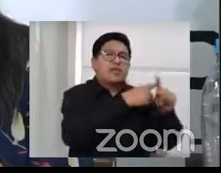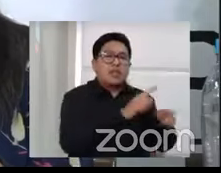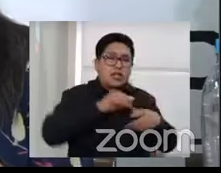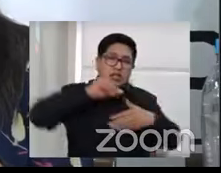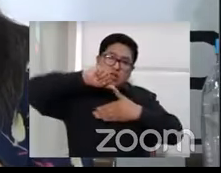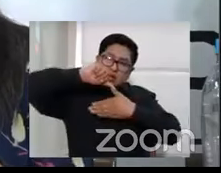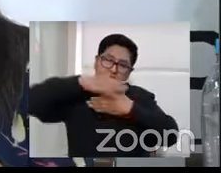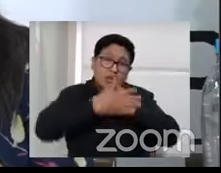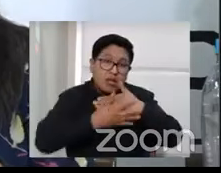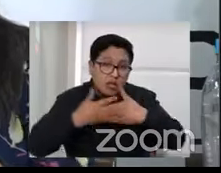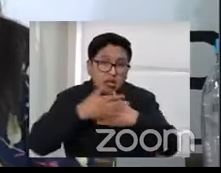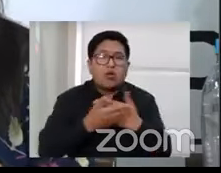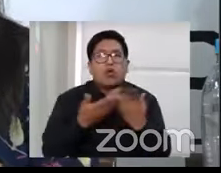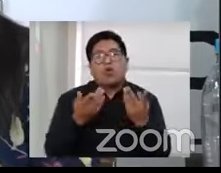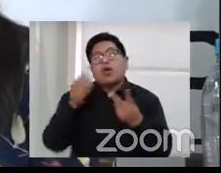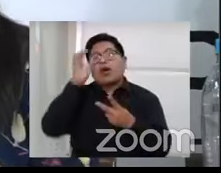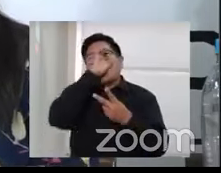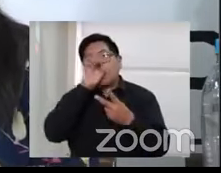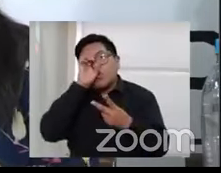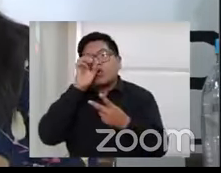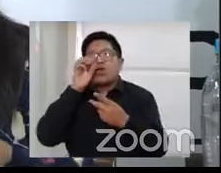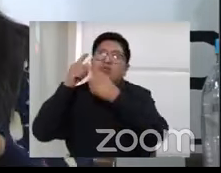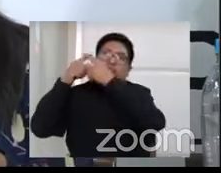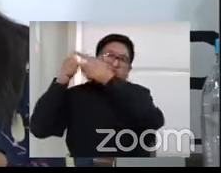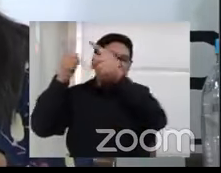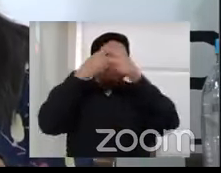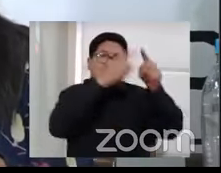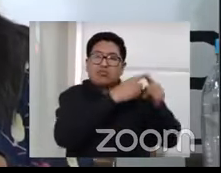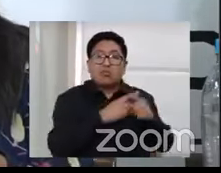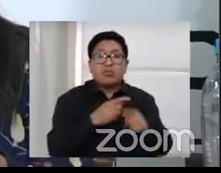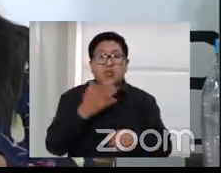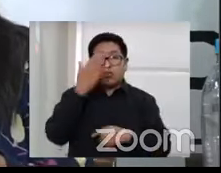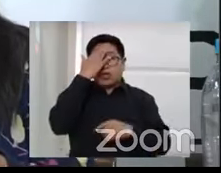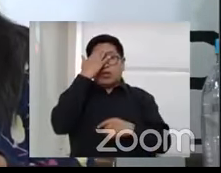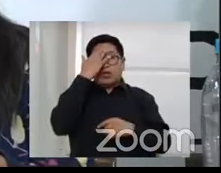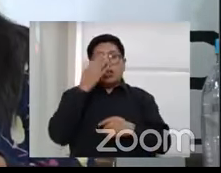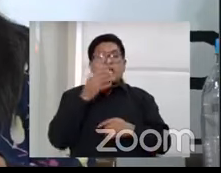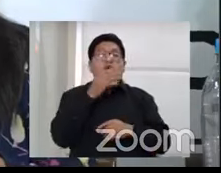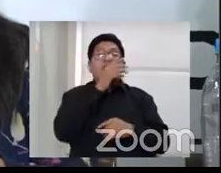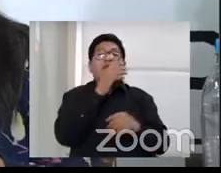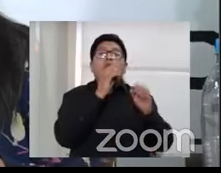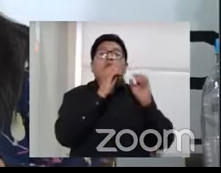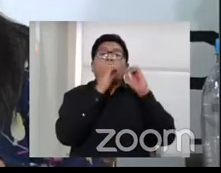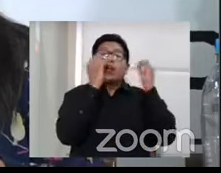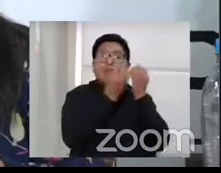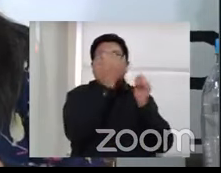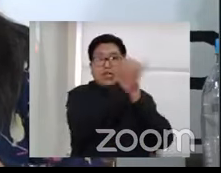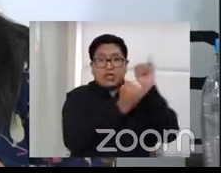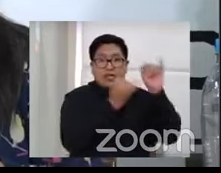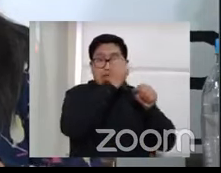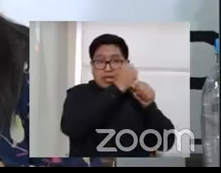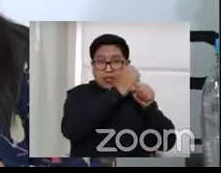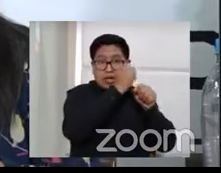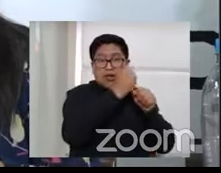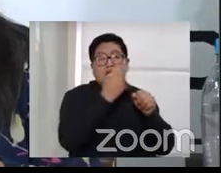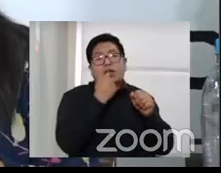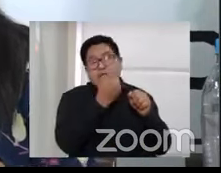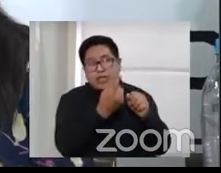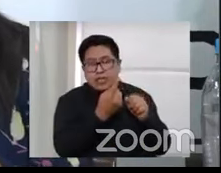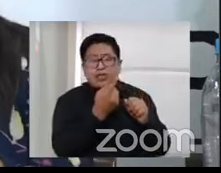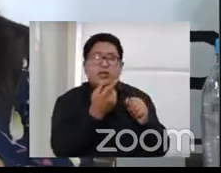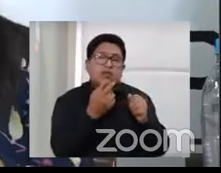tienen países en europa y si viene el estándar que nos plantea la oit es muy valioso la